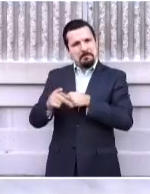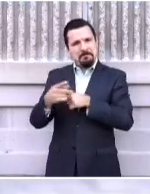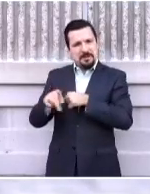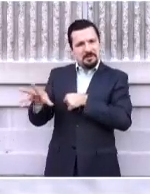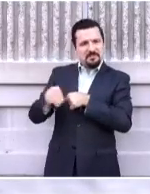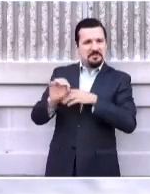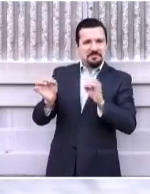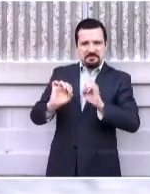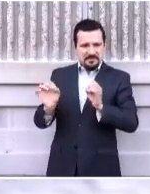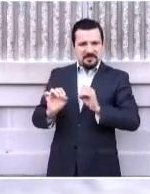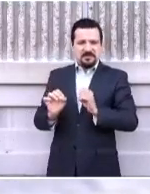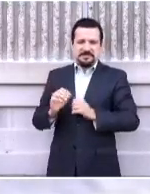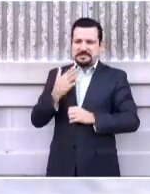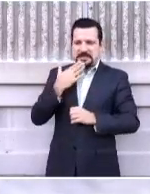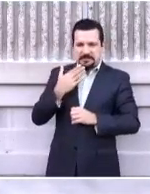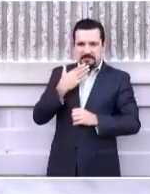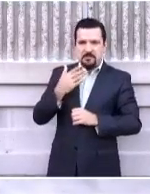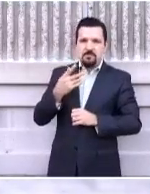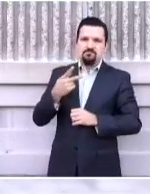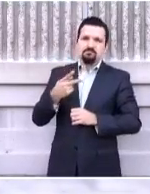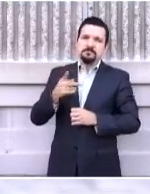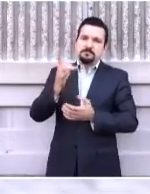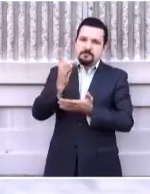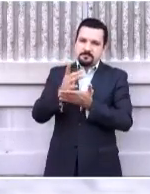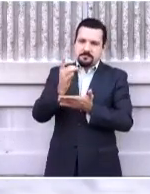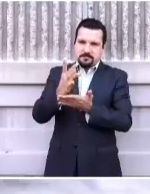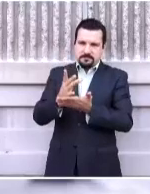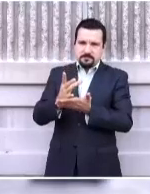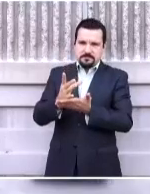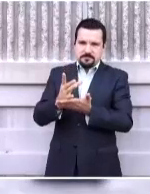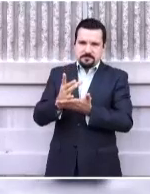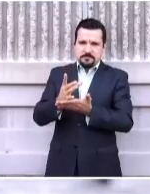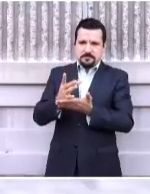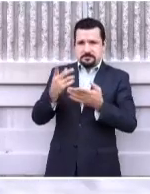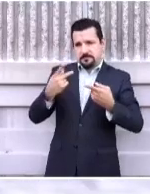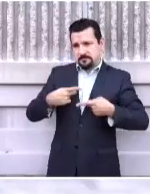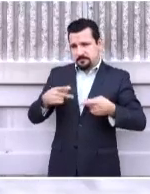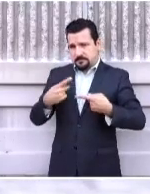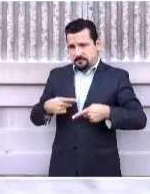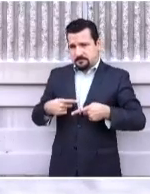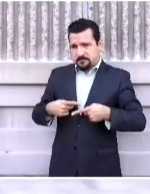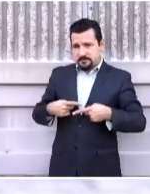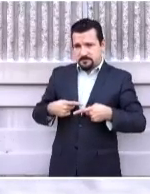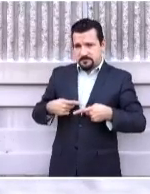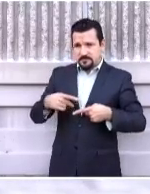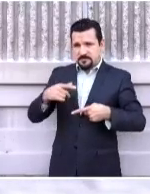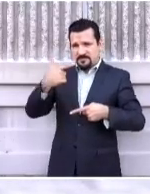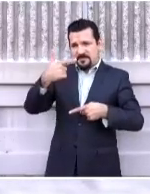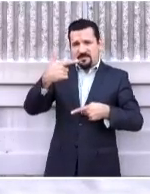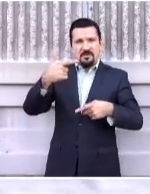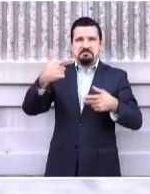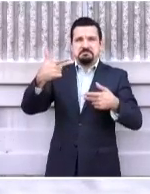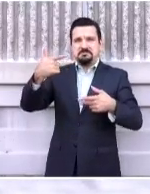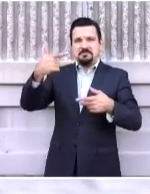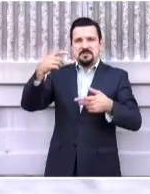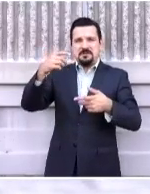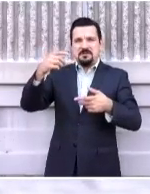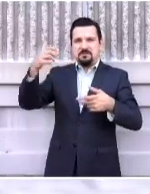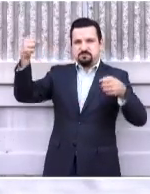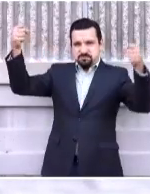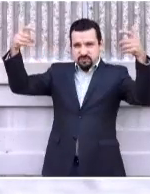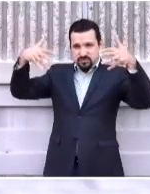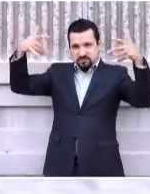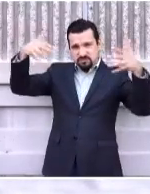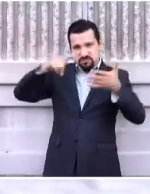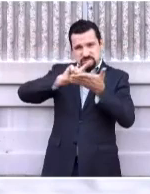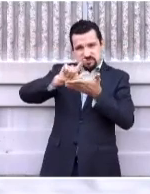por un túnel. Si yo paso por un túnel sanitizante, que además no existe, compañeros, y les invito, sociedad,